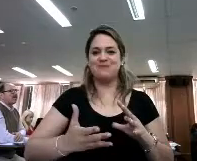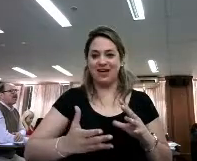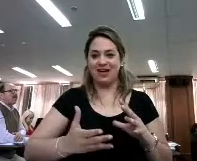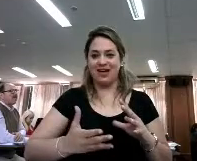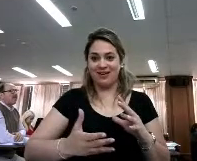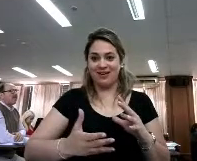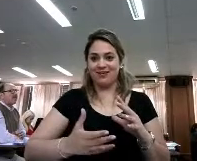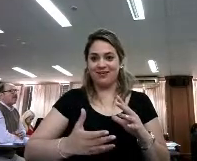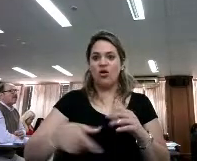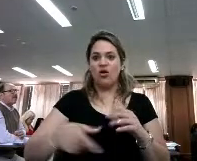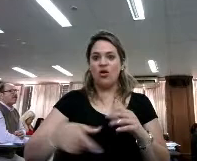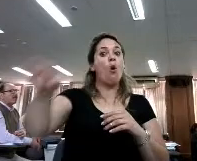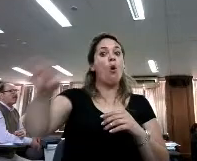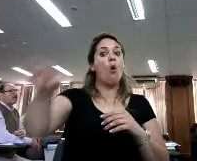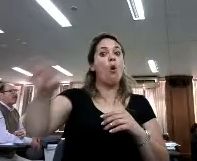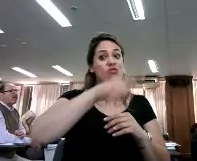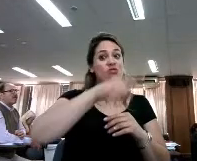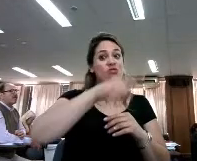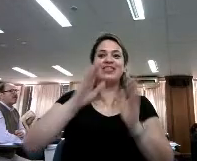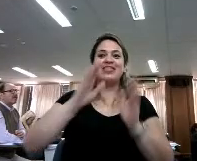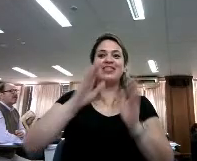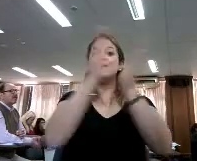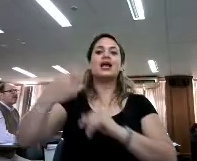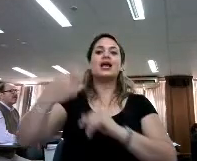Bueno, ustedes son bibliotecarios y viven de esto.